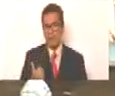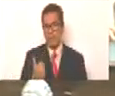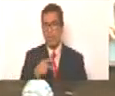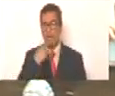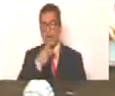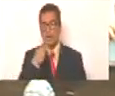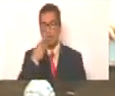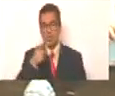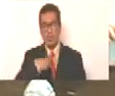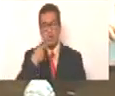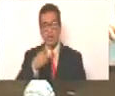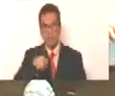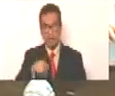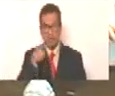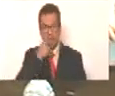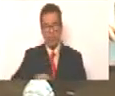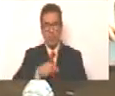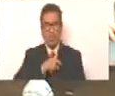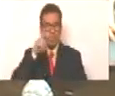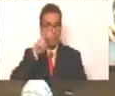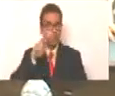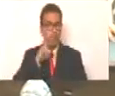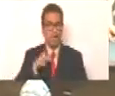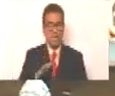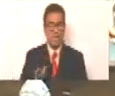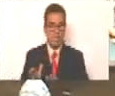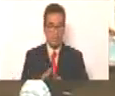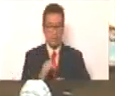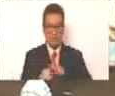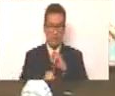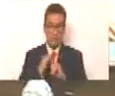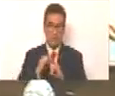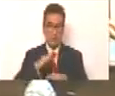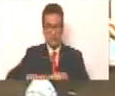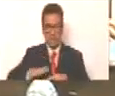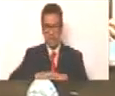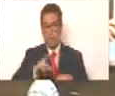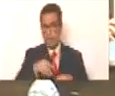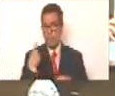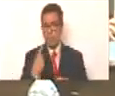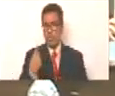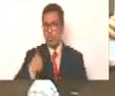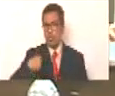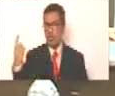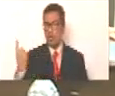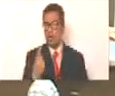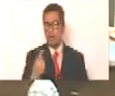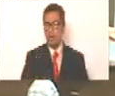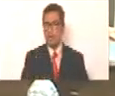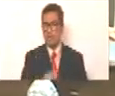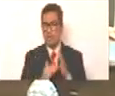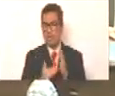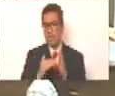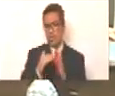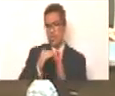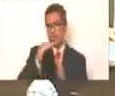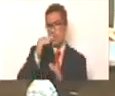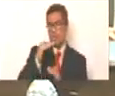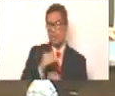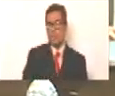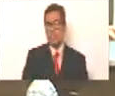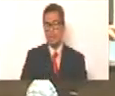Estado. El embarazo precoz, debemos erradicar el embarazo precoz, que solo trae y que sube un porcentaje en la